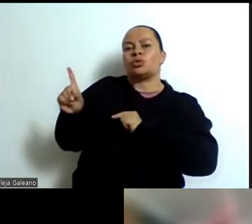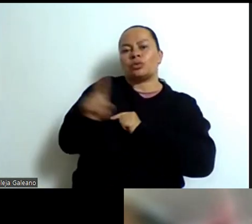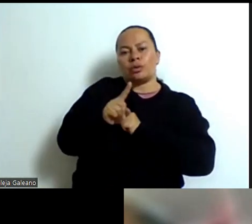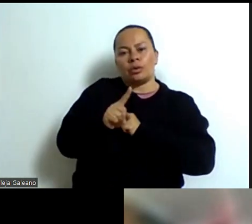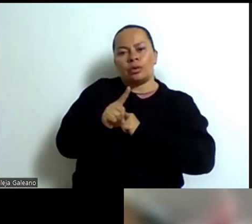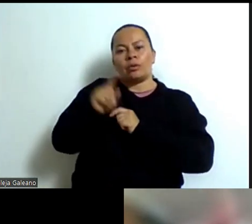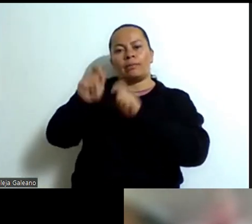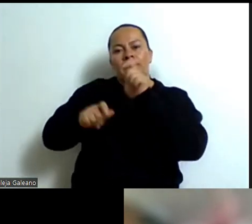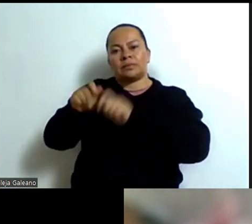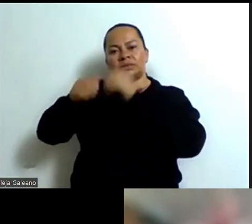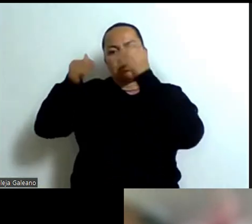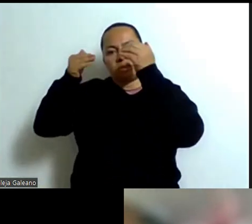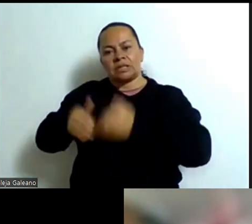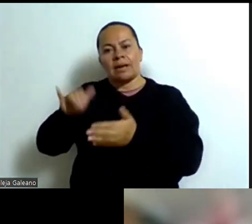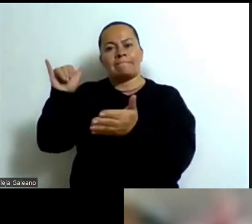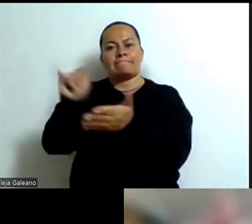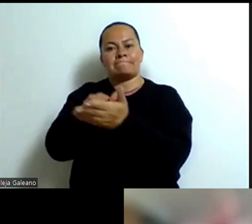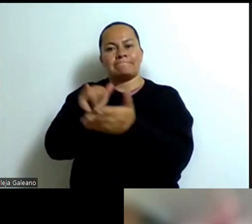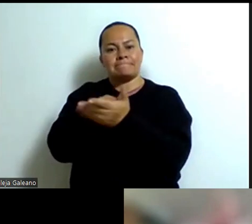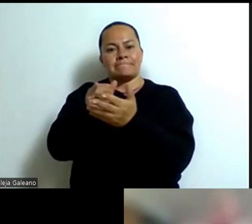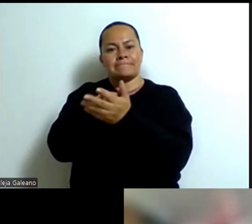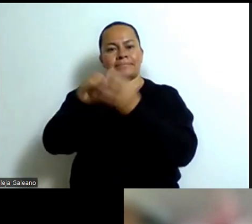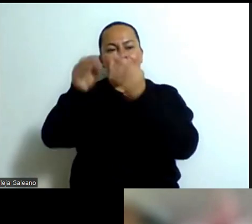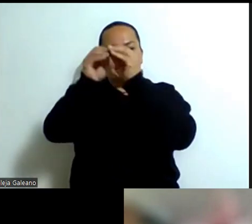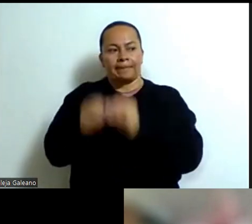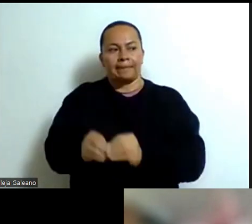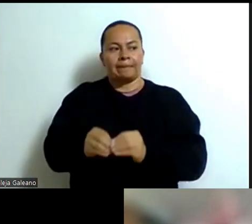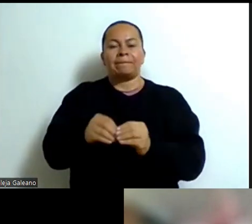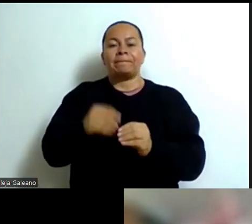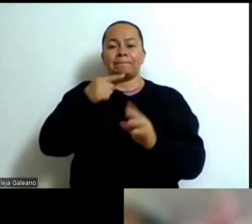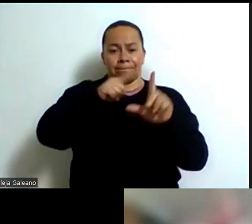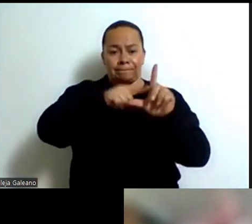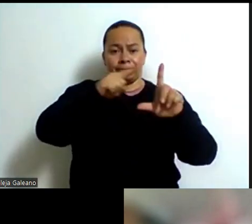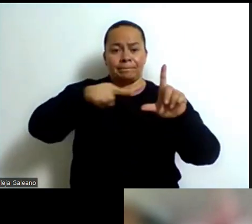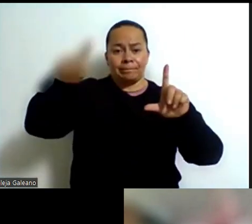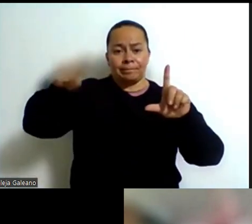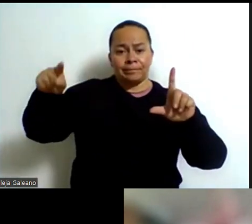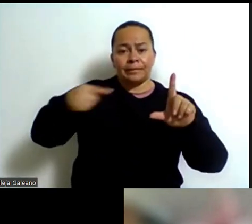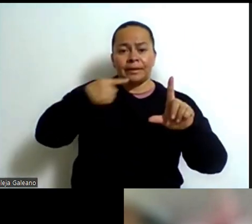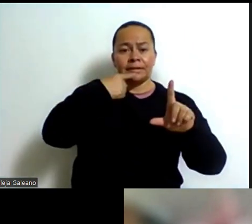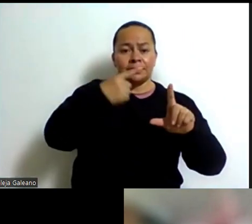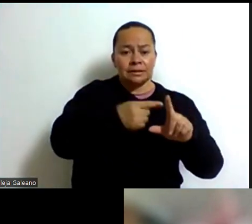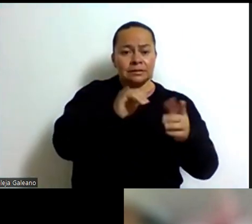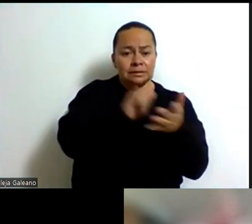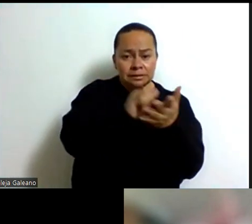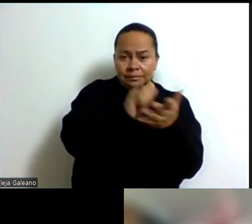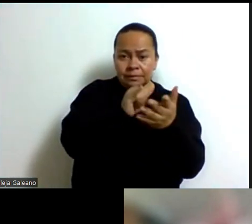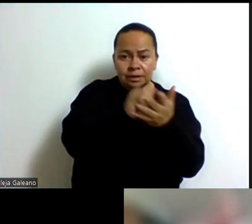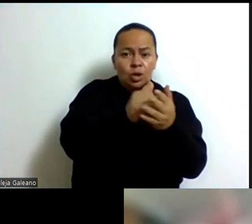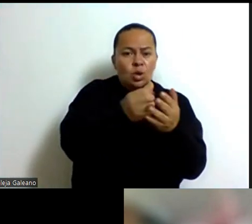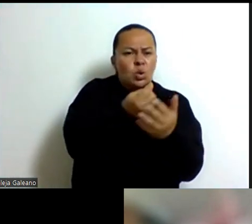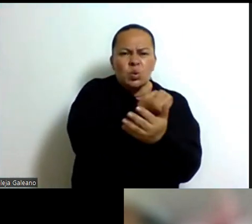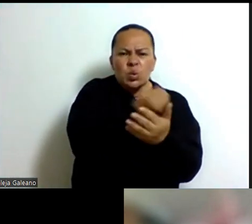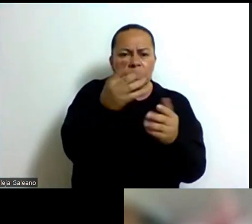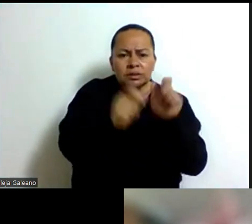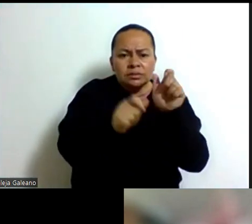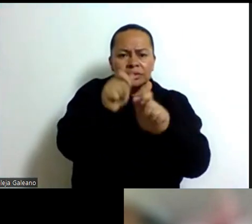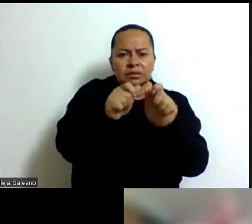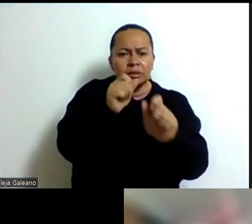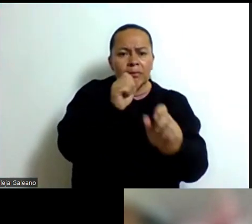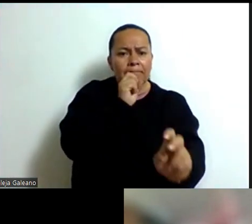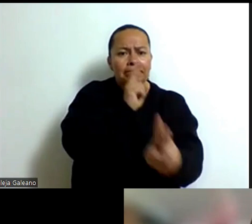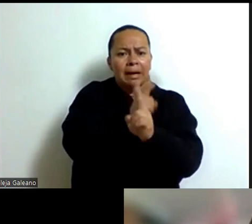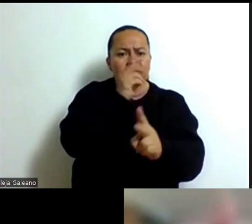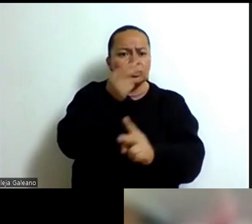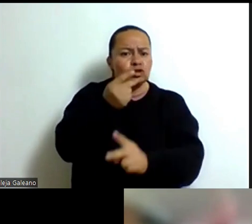las mismas estadísticas lo dicen sí miren cuán las personas con discapacidad han vivido violencia sexual en